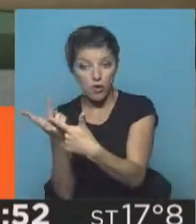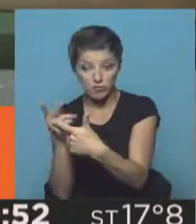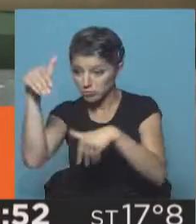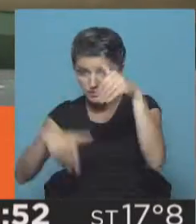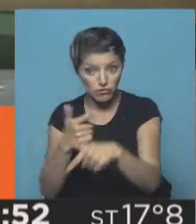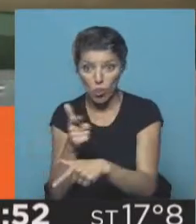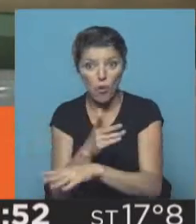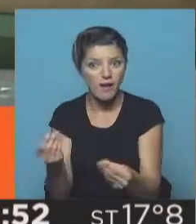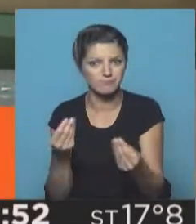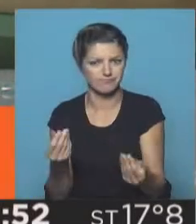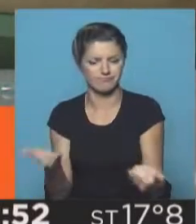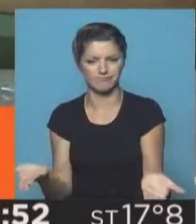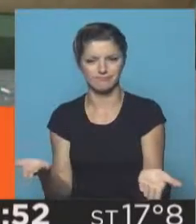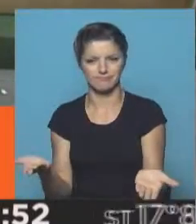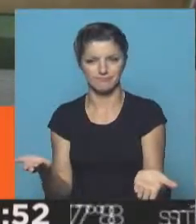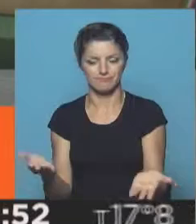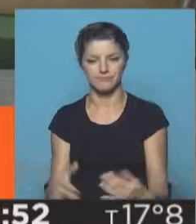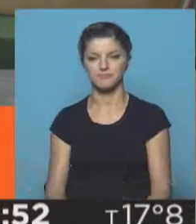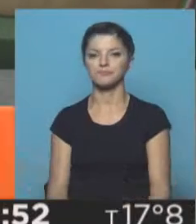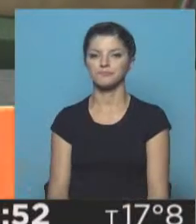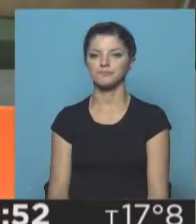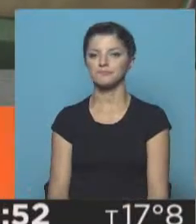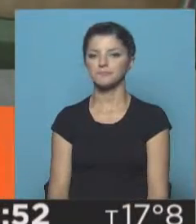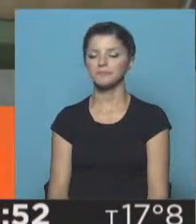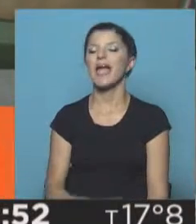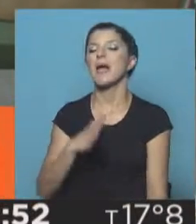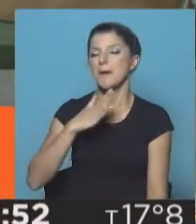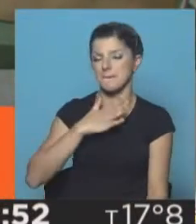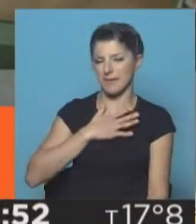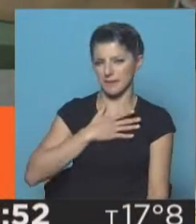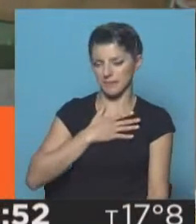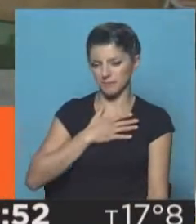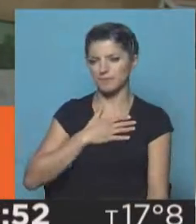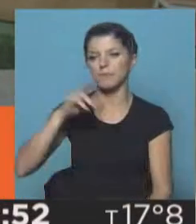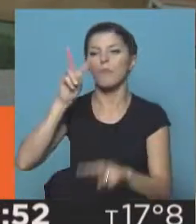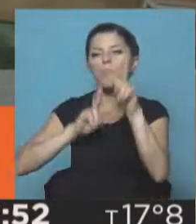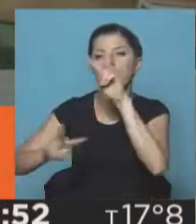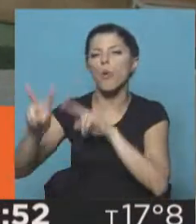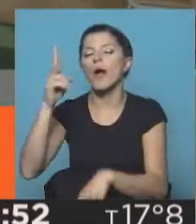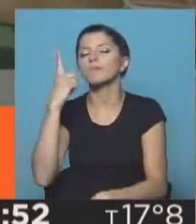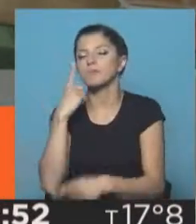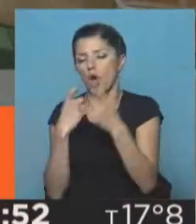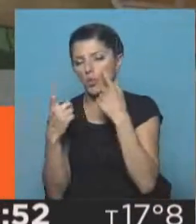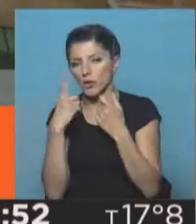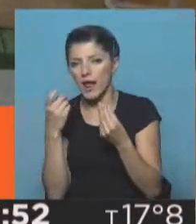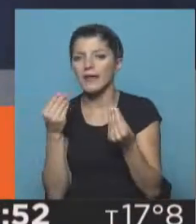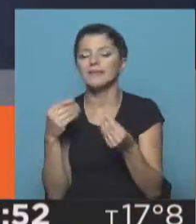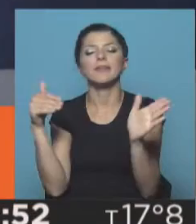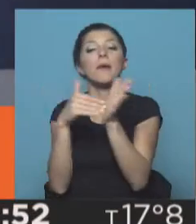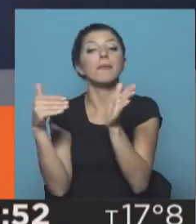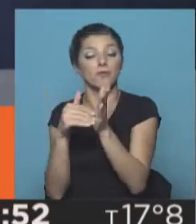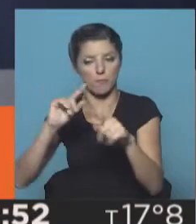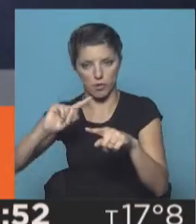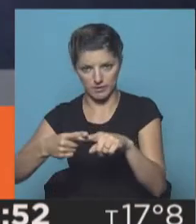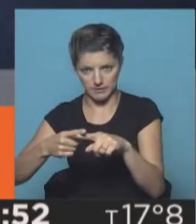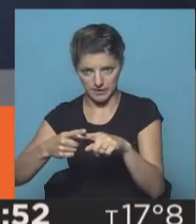sí, y bueno, yo creo que en el fondo van a tratar de controlar el tiempo, el cronograma electoral en función de la coyuntura política. Eso, digamos,